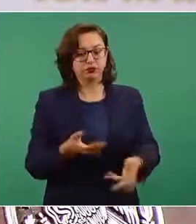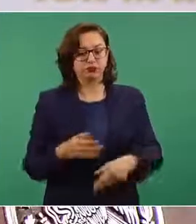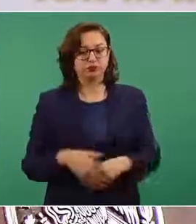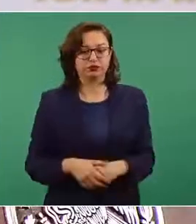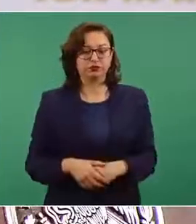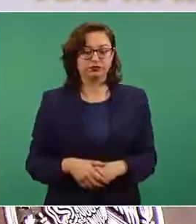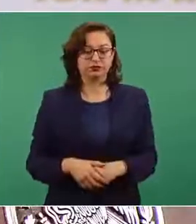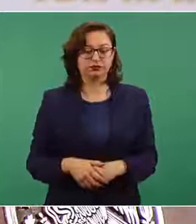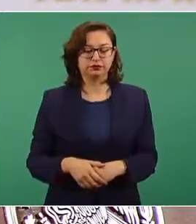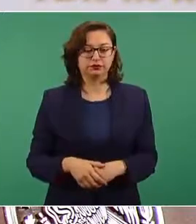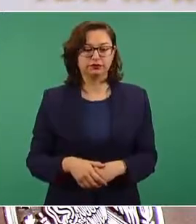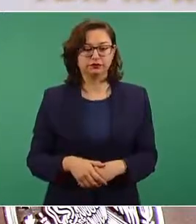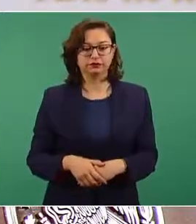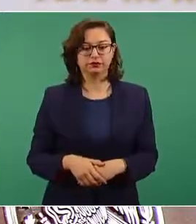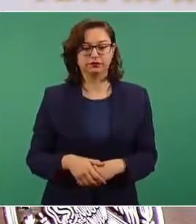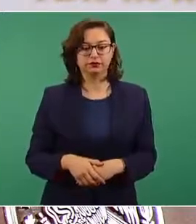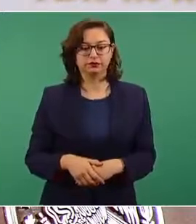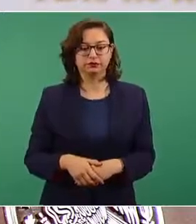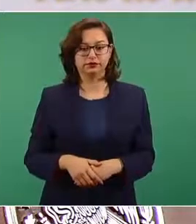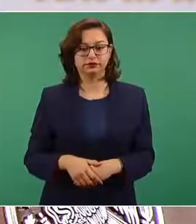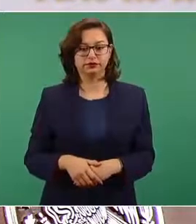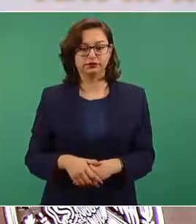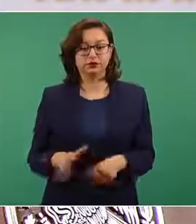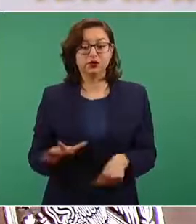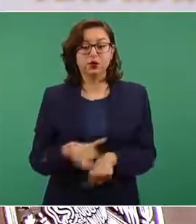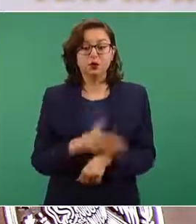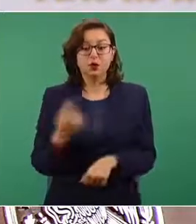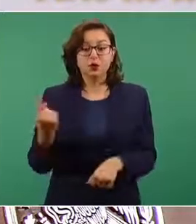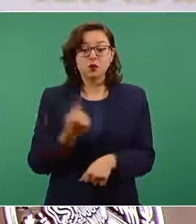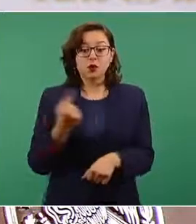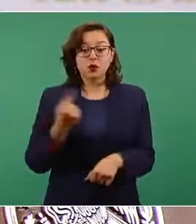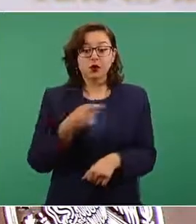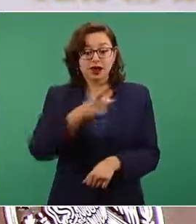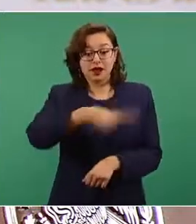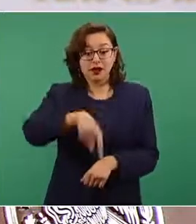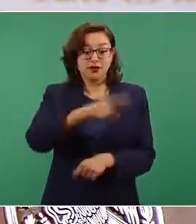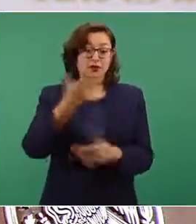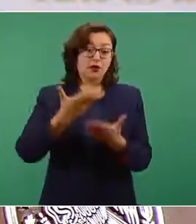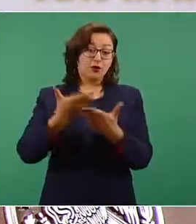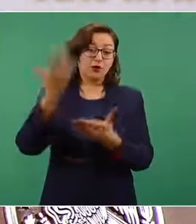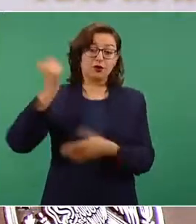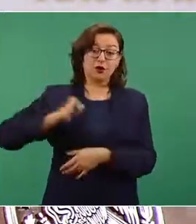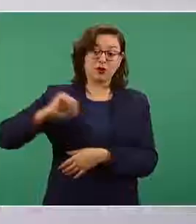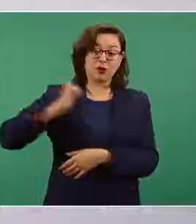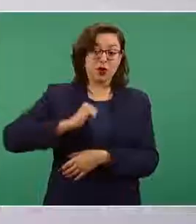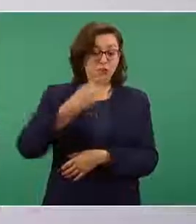ellos fueron dotados de tierras y de agua